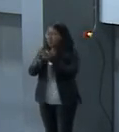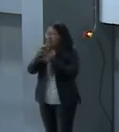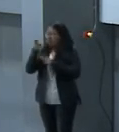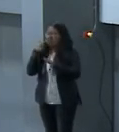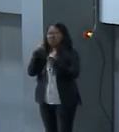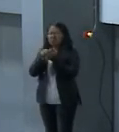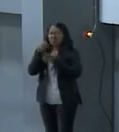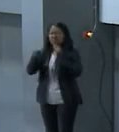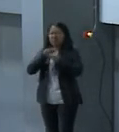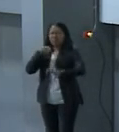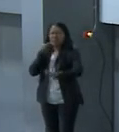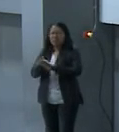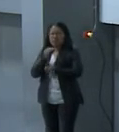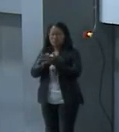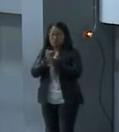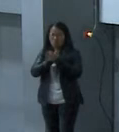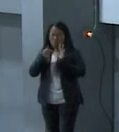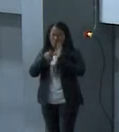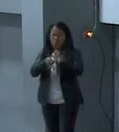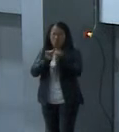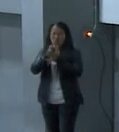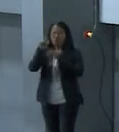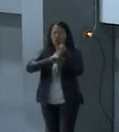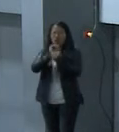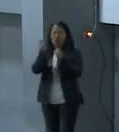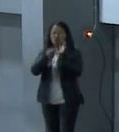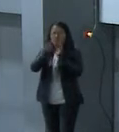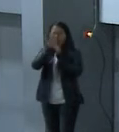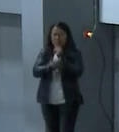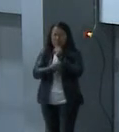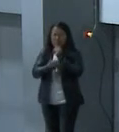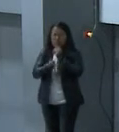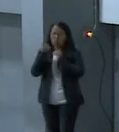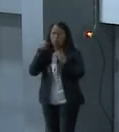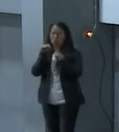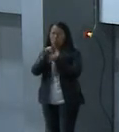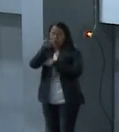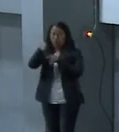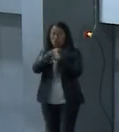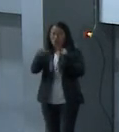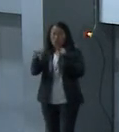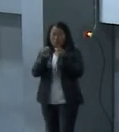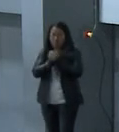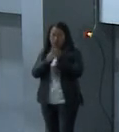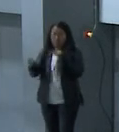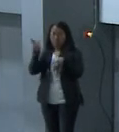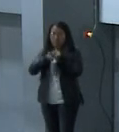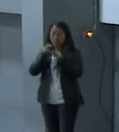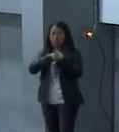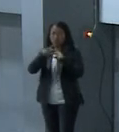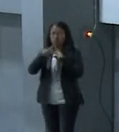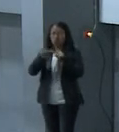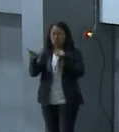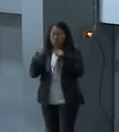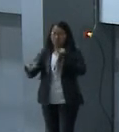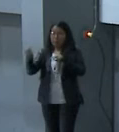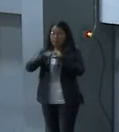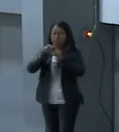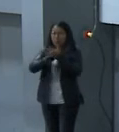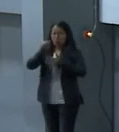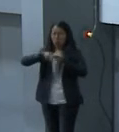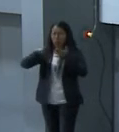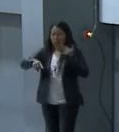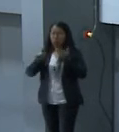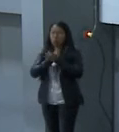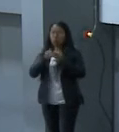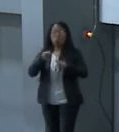esa propuesta que mencionamos de, para el año 2019 implicaría mejorar 2 semanas. dos semanas de contratación. Nos ha